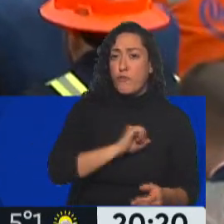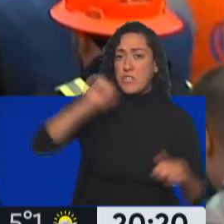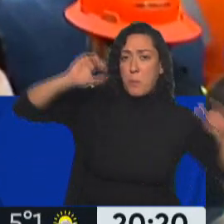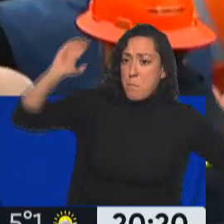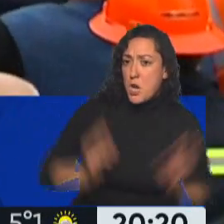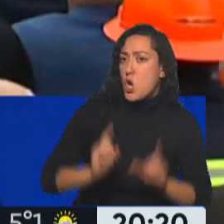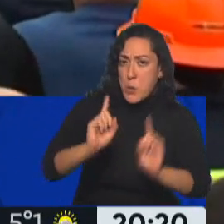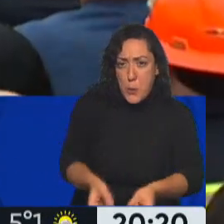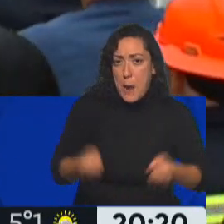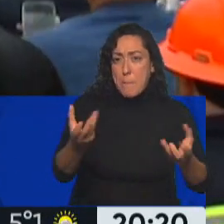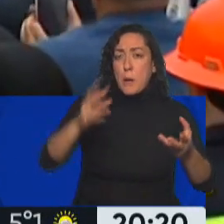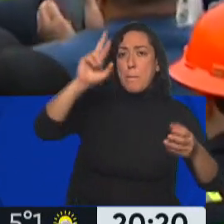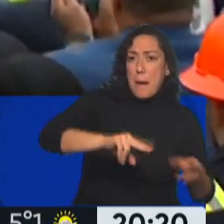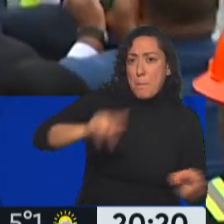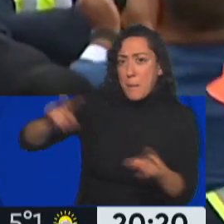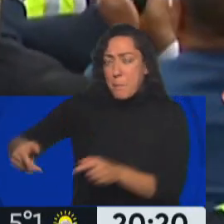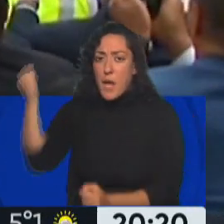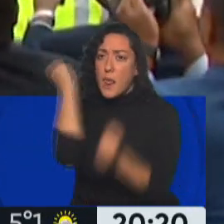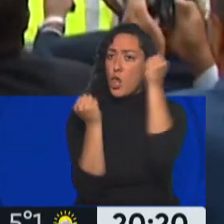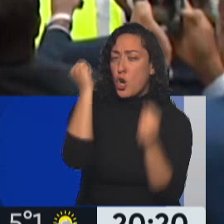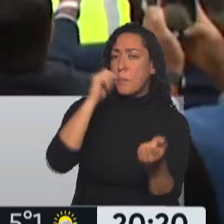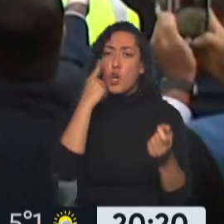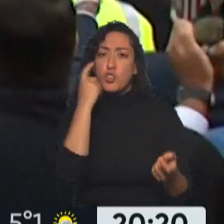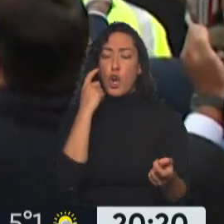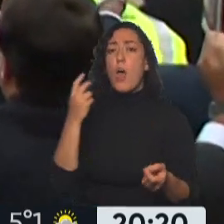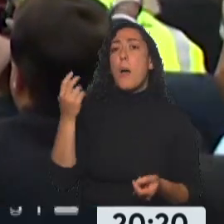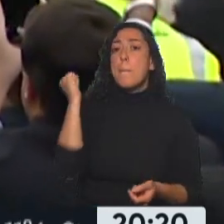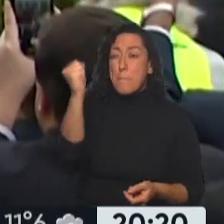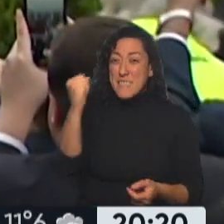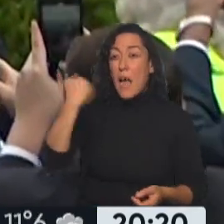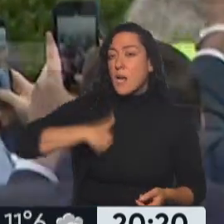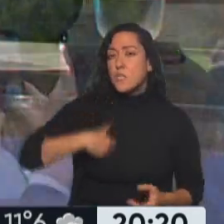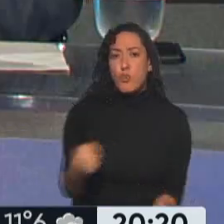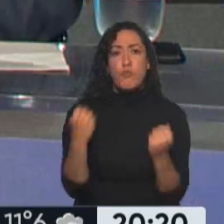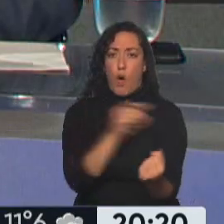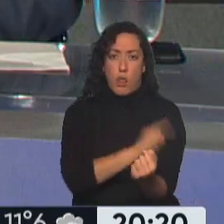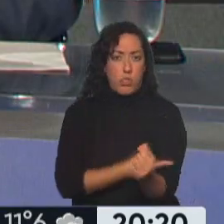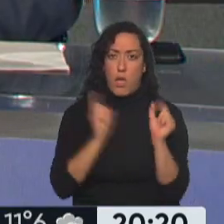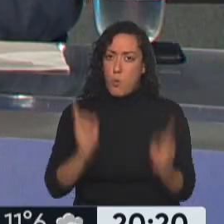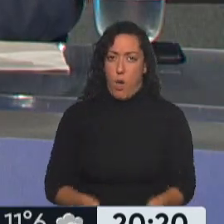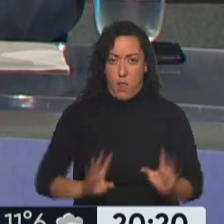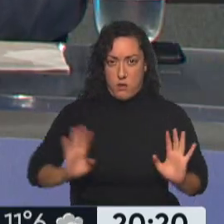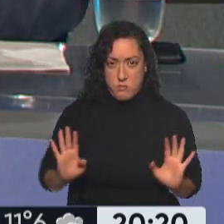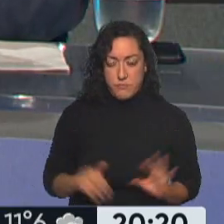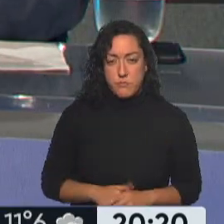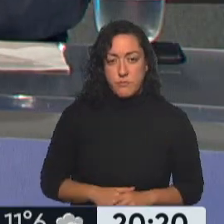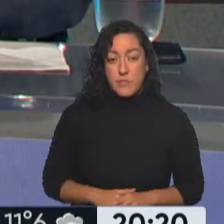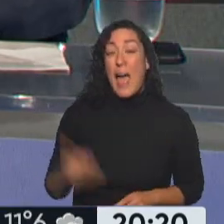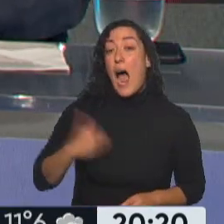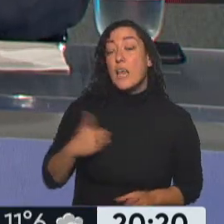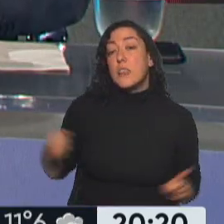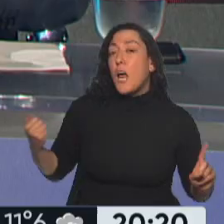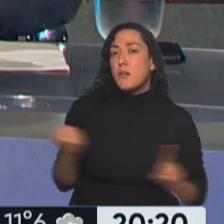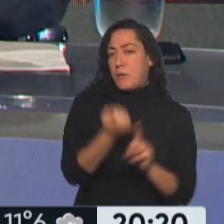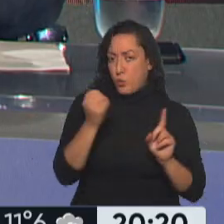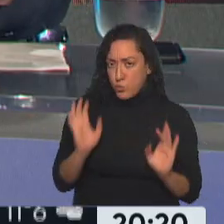a tener la política monetaria controlada y el peso argentino va a ser una moneda fuerte. Bien, hasta aquí la repercusión en la Argentina, claro,